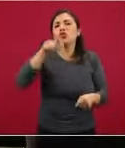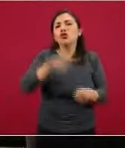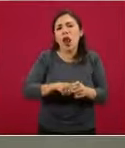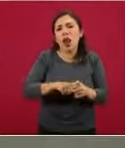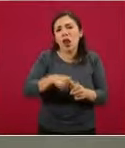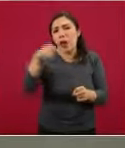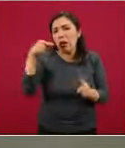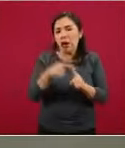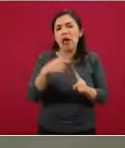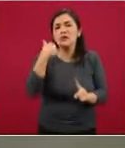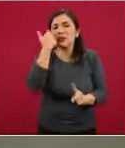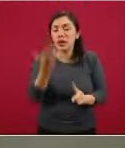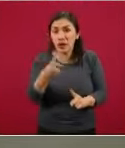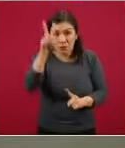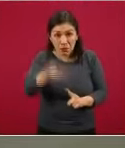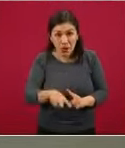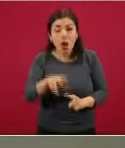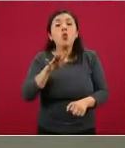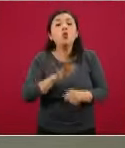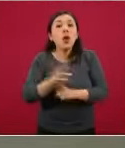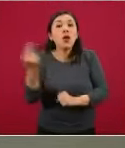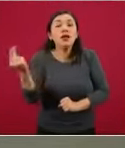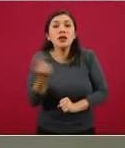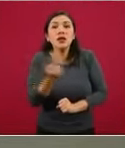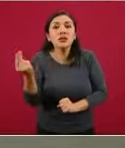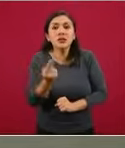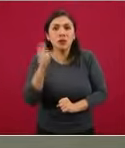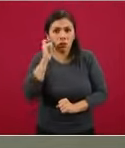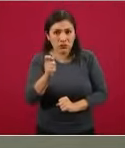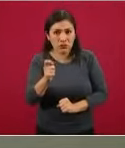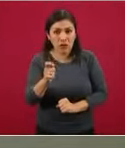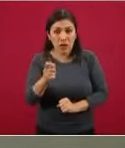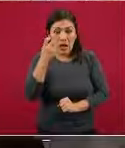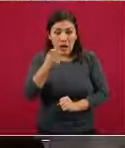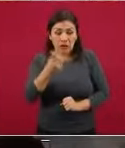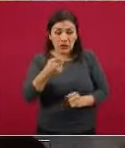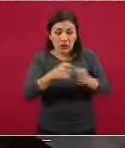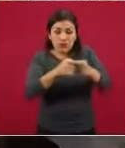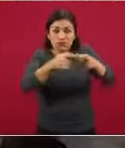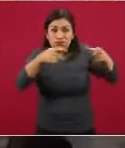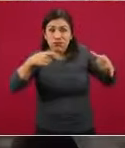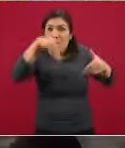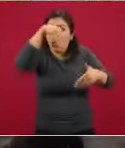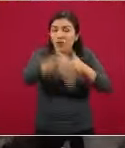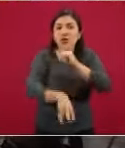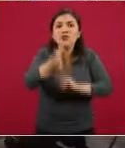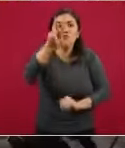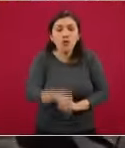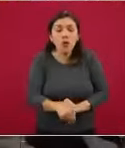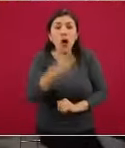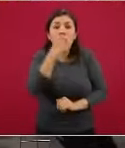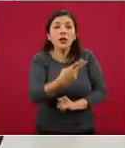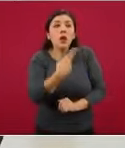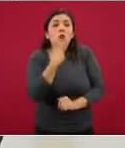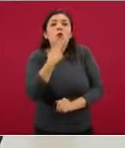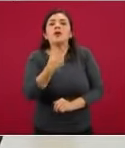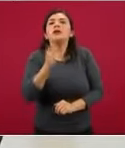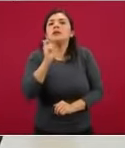y pues en realidad lo que necesitamos es que el patrimonio no decaiga, porque además el patrimonio nos sirve para